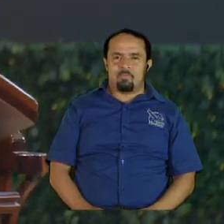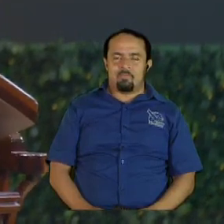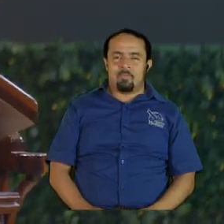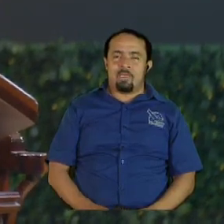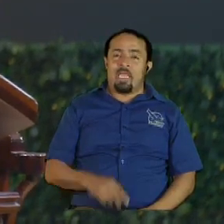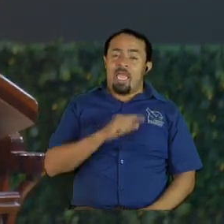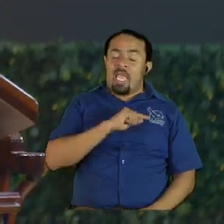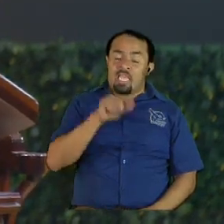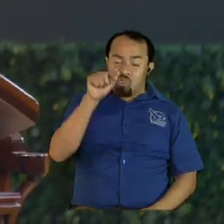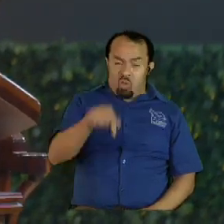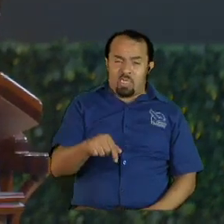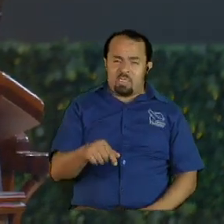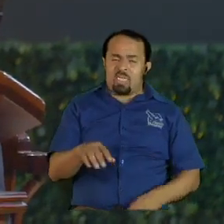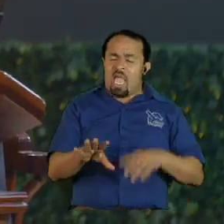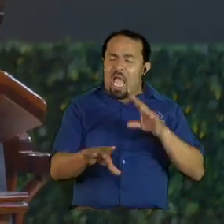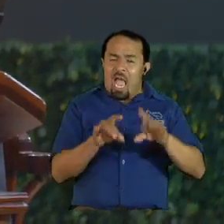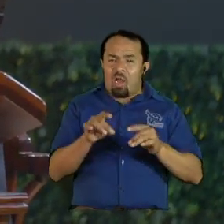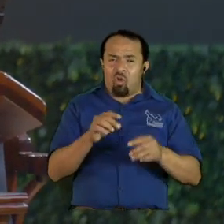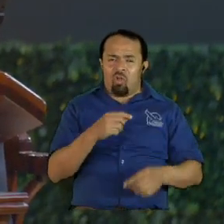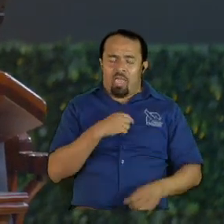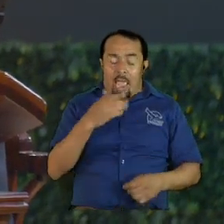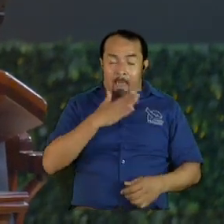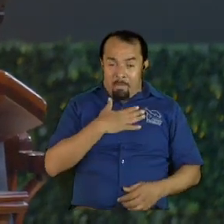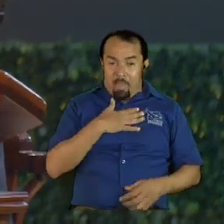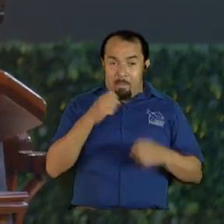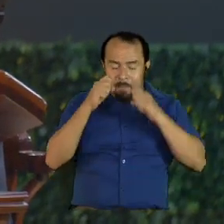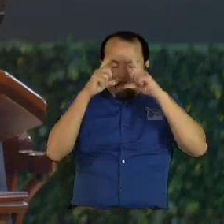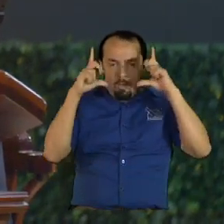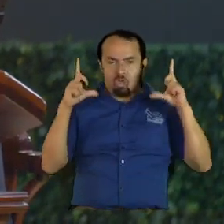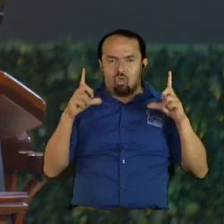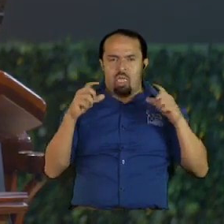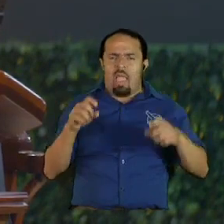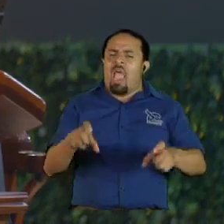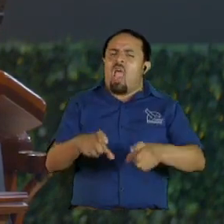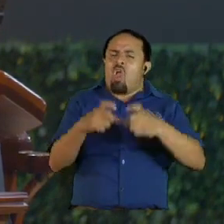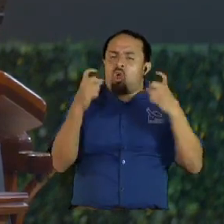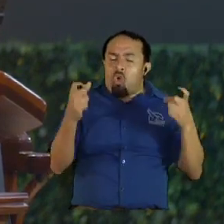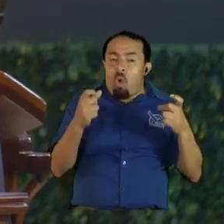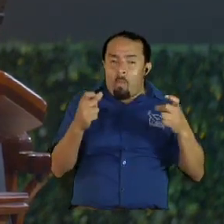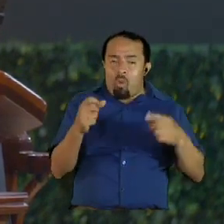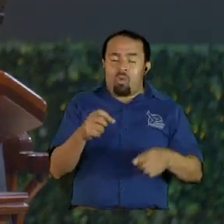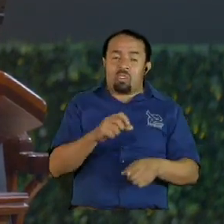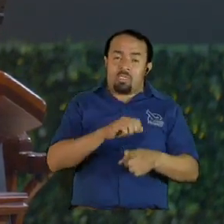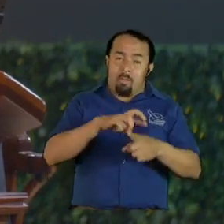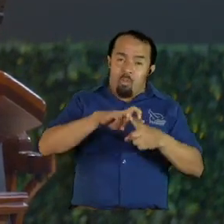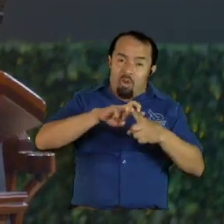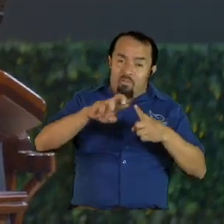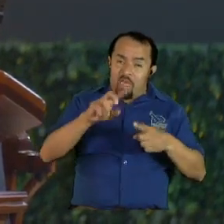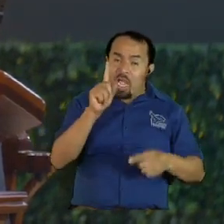Esto es algo de lo que me impresiona. ¿Cómo se purifica un corazón?